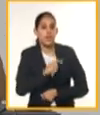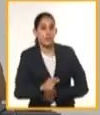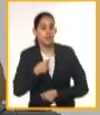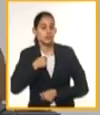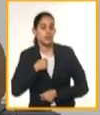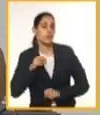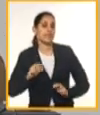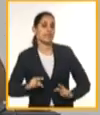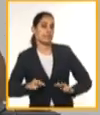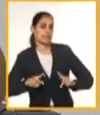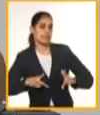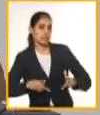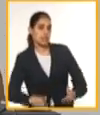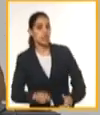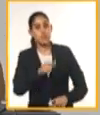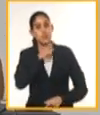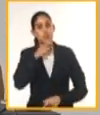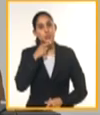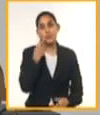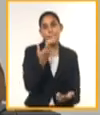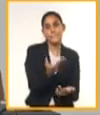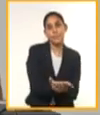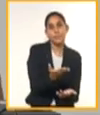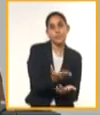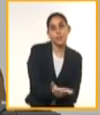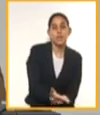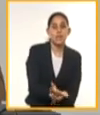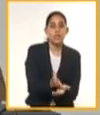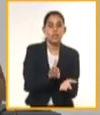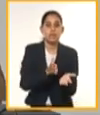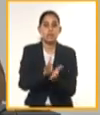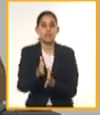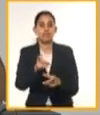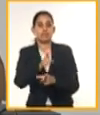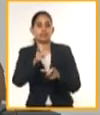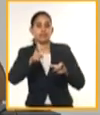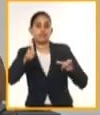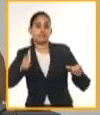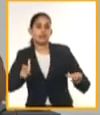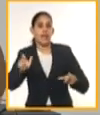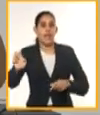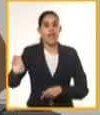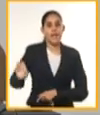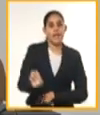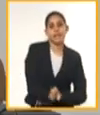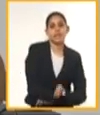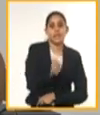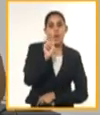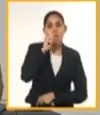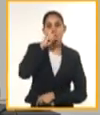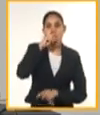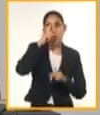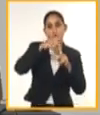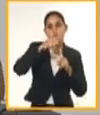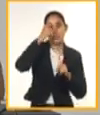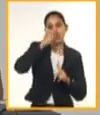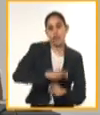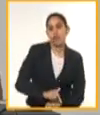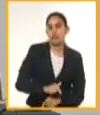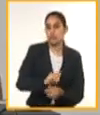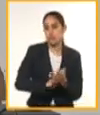reitero que Rusia propone que no se siga extendiendo la OTAN hacia el este, que no se siga incrementando